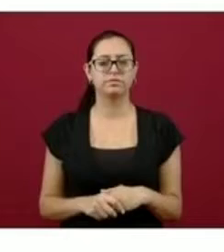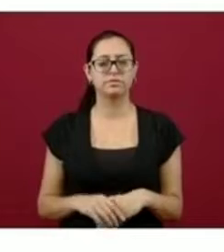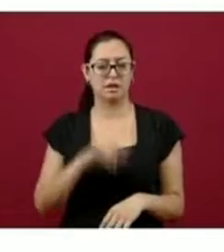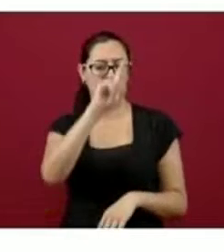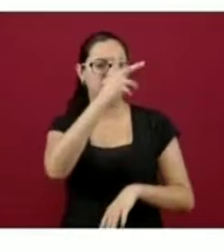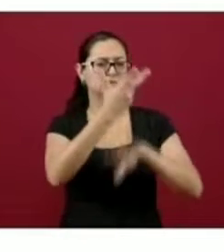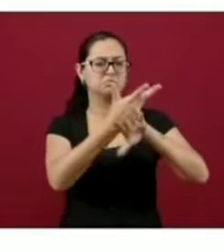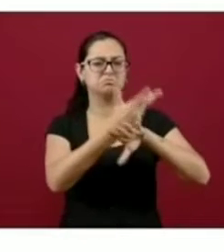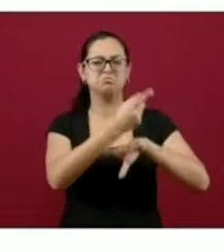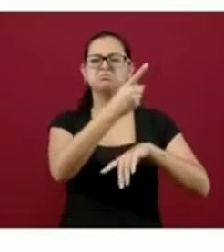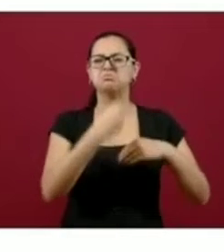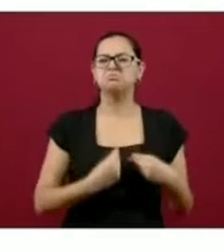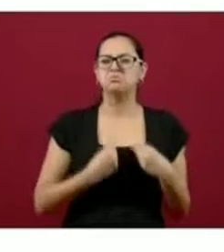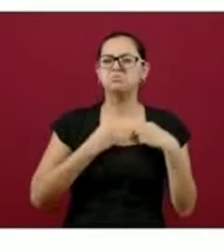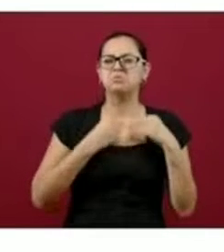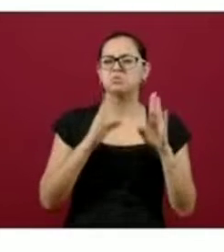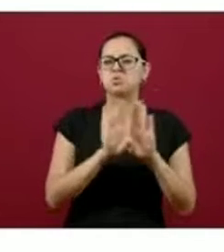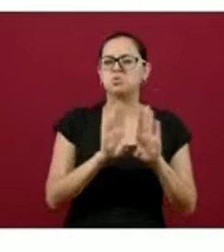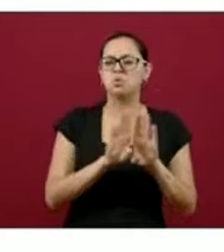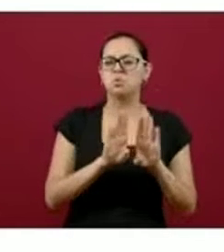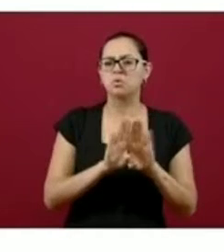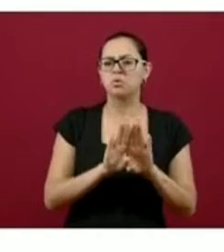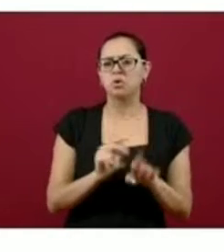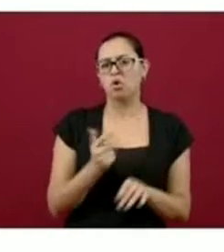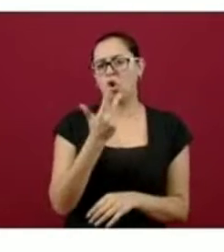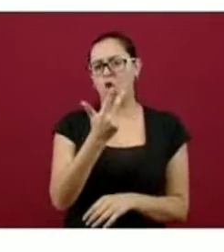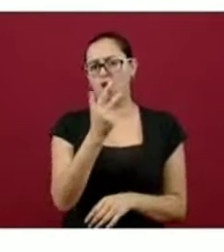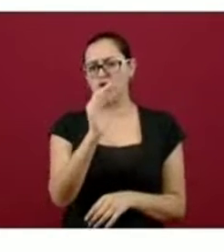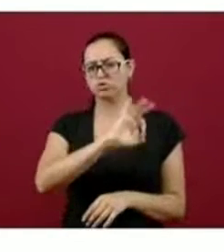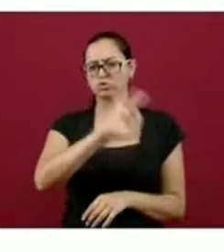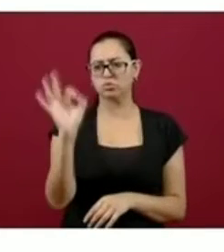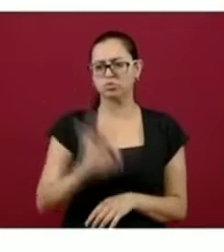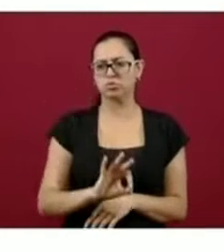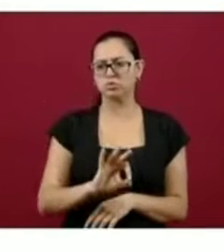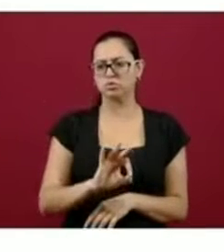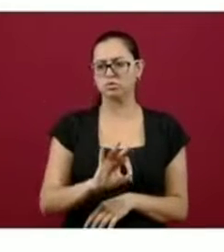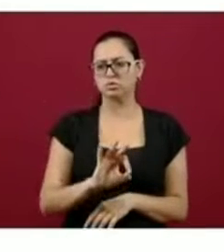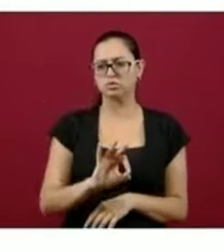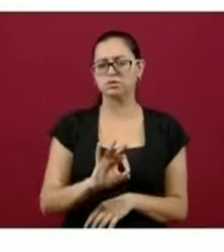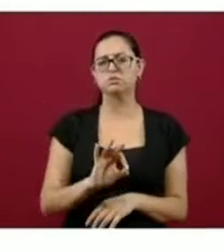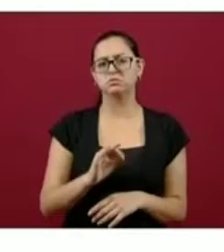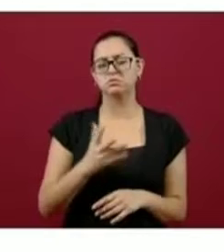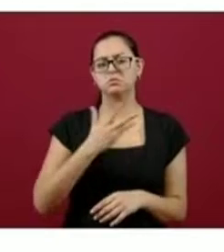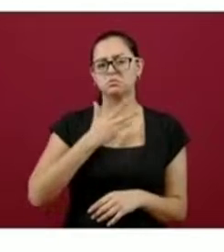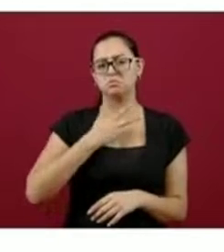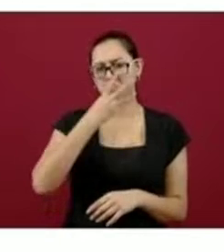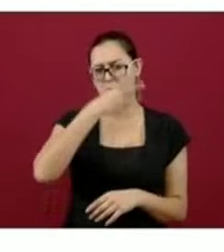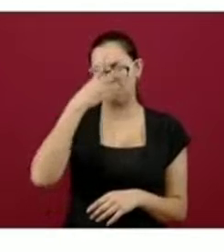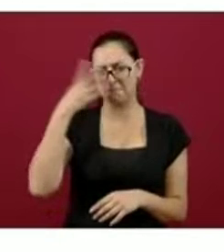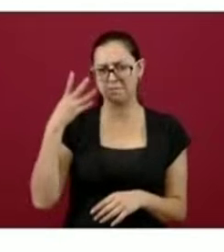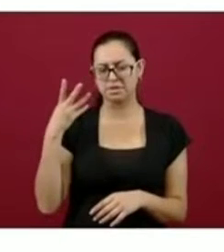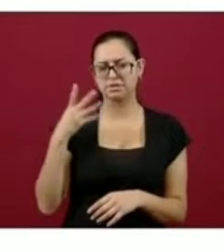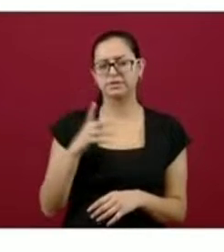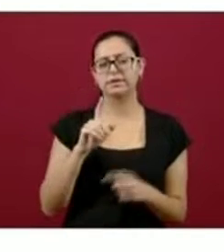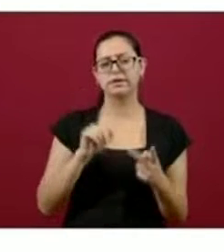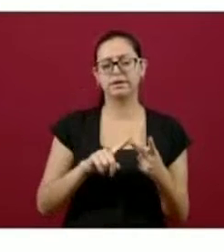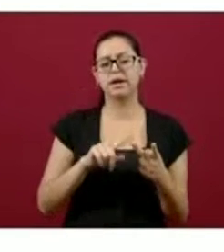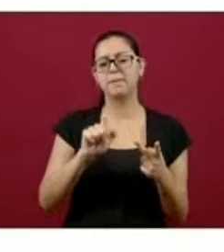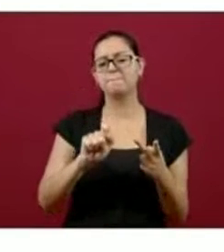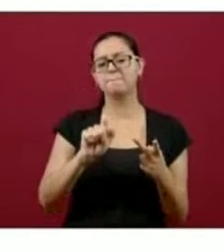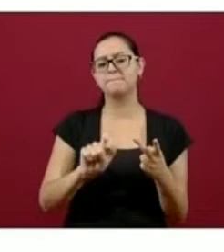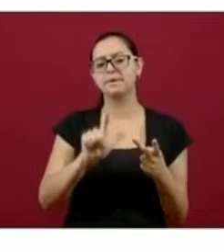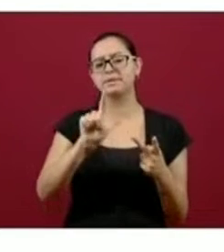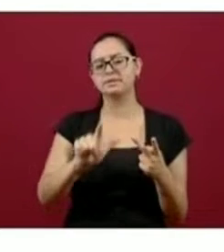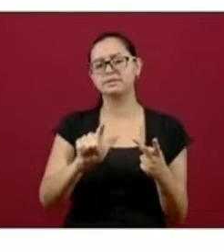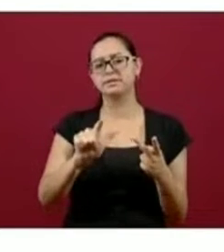Estados Unidos? Tenemos el 8% de estas personas tienen visas. El